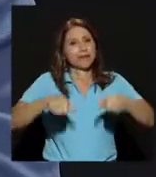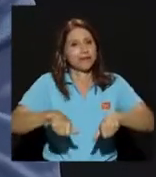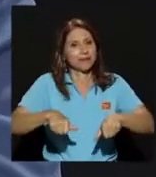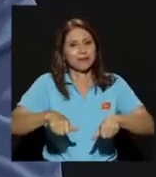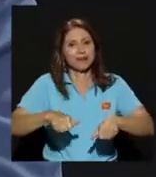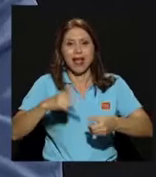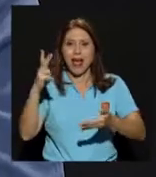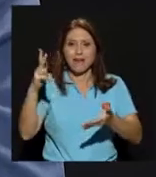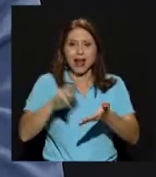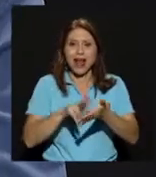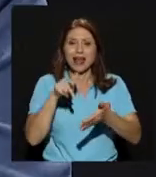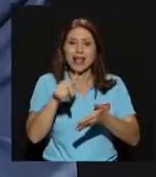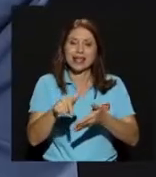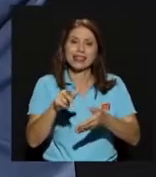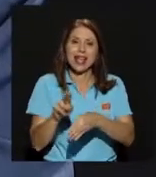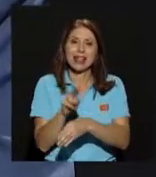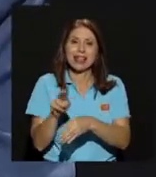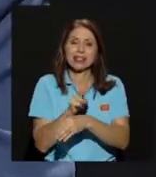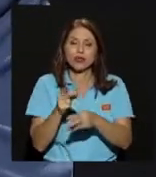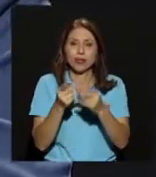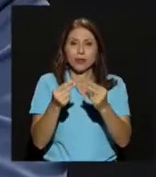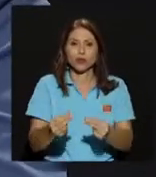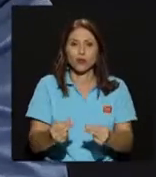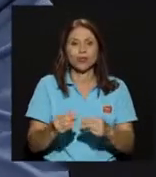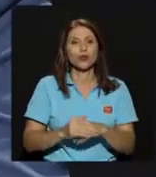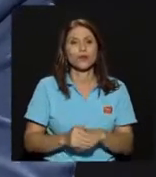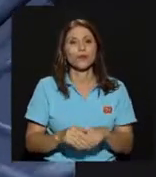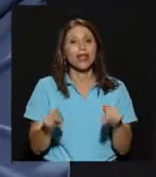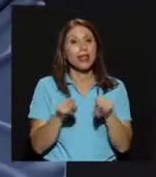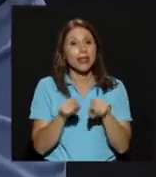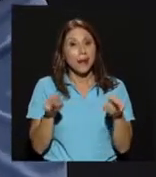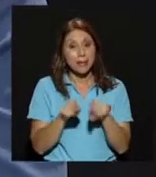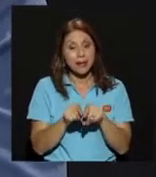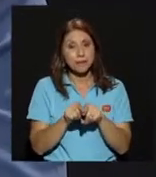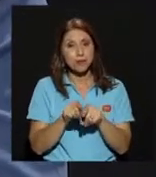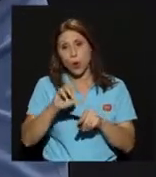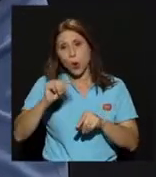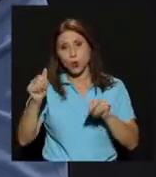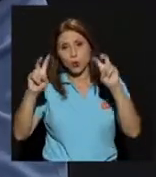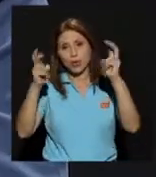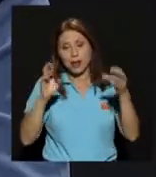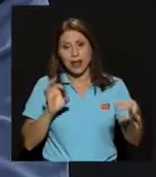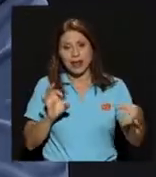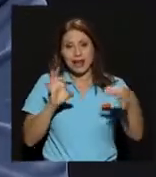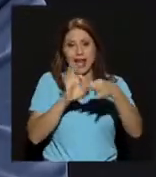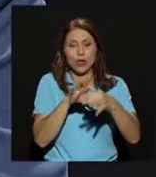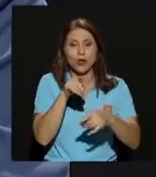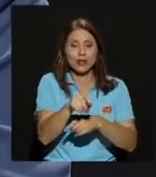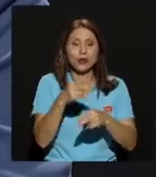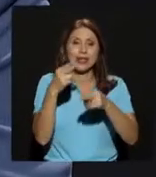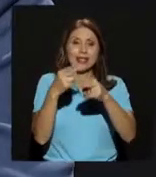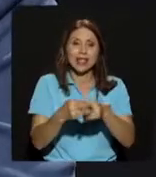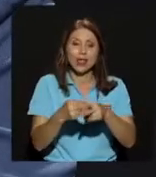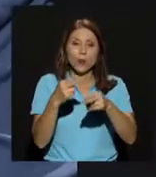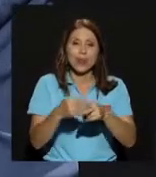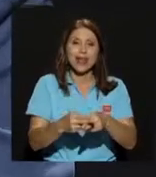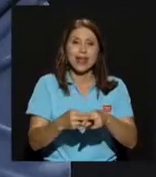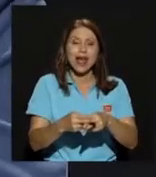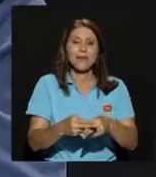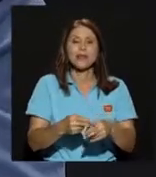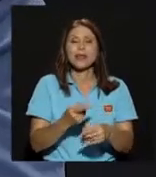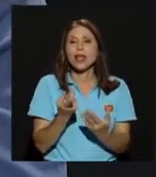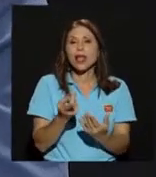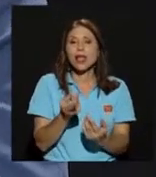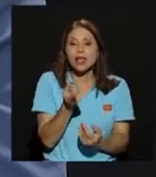liquidación del presupuesto también hay un tema digamos ligado con esto que se denomina partida de perdón destinos